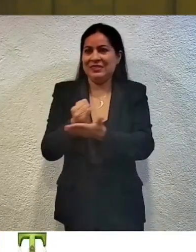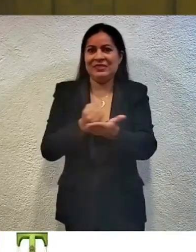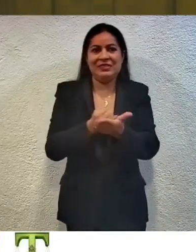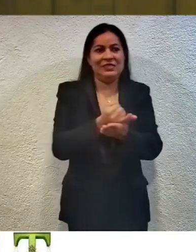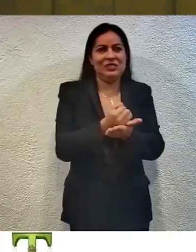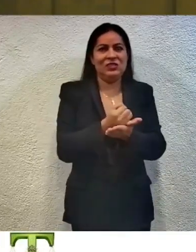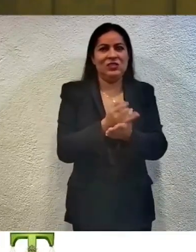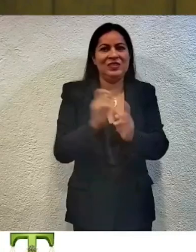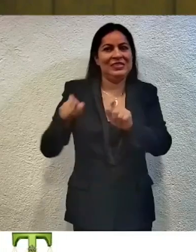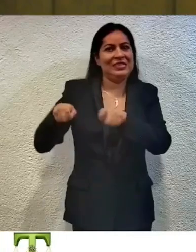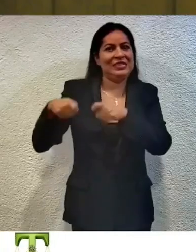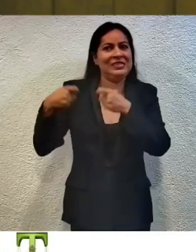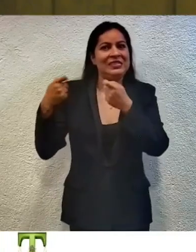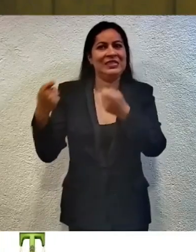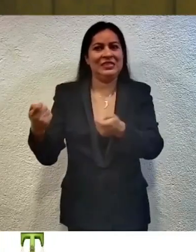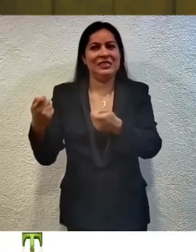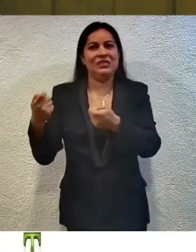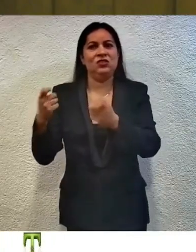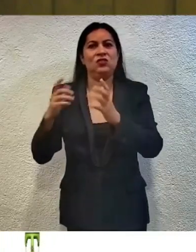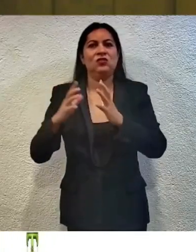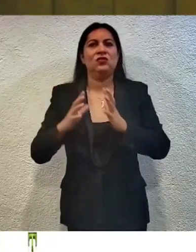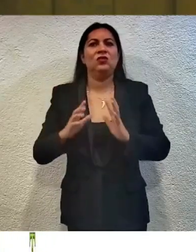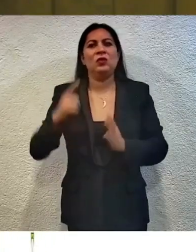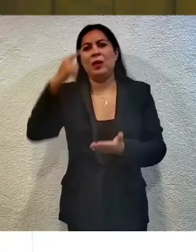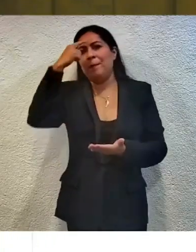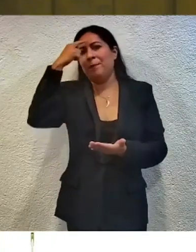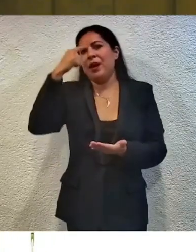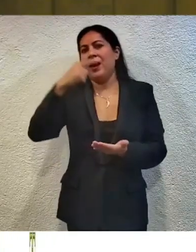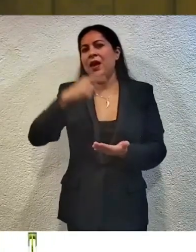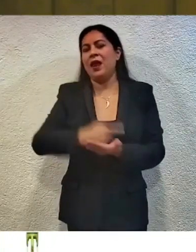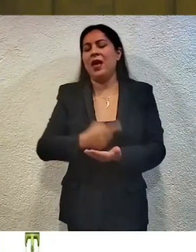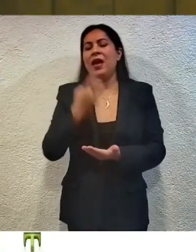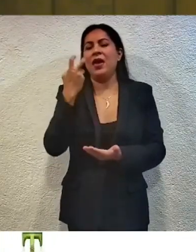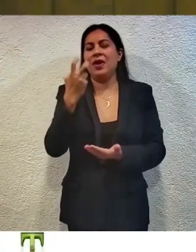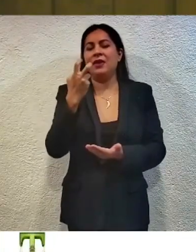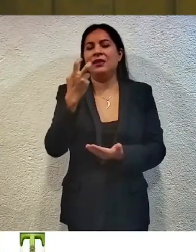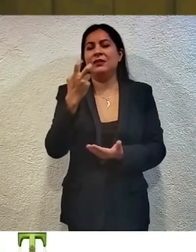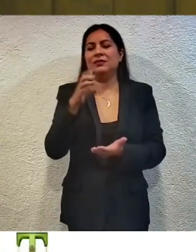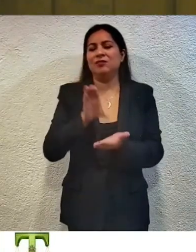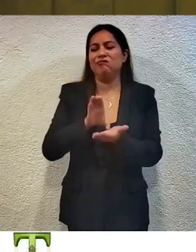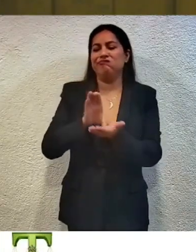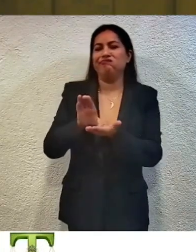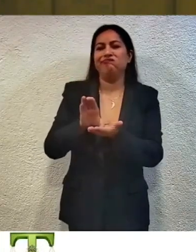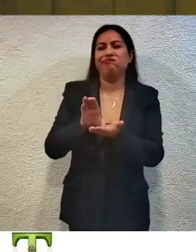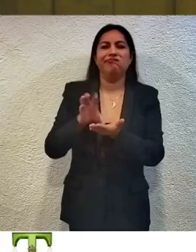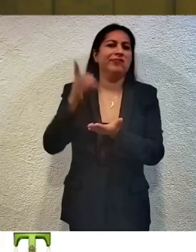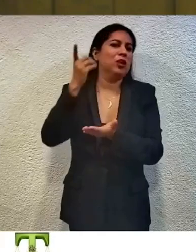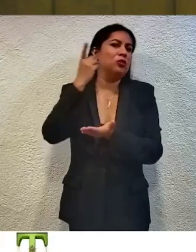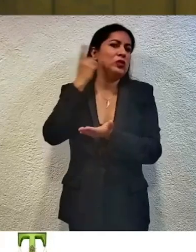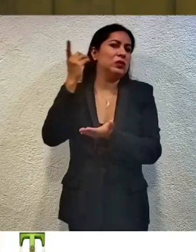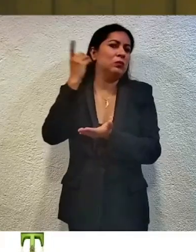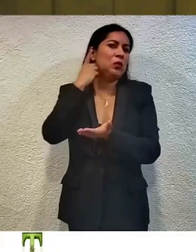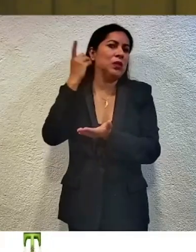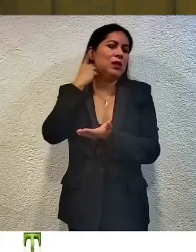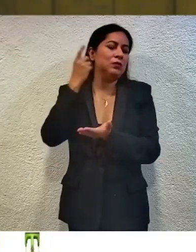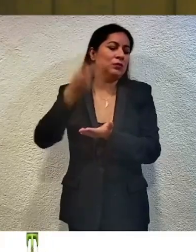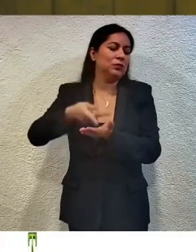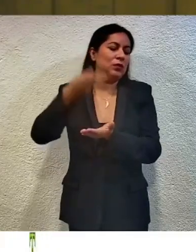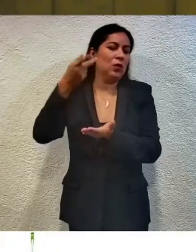de asignación para este expediente de los diputados